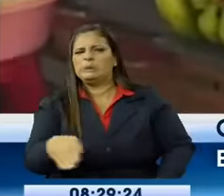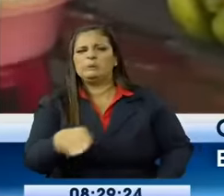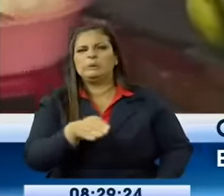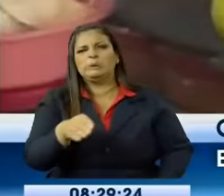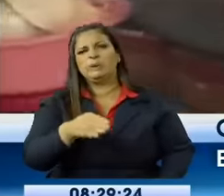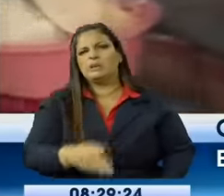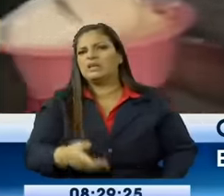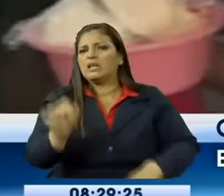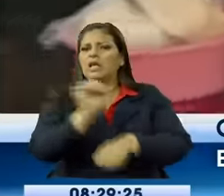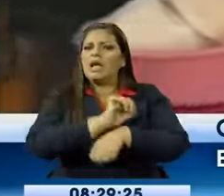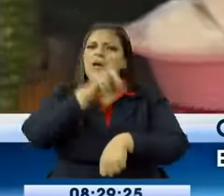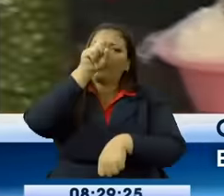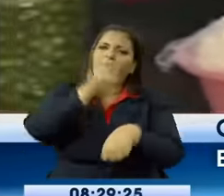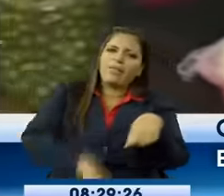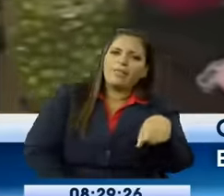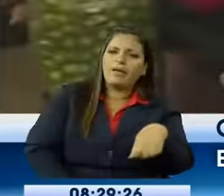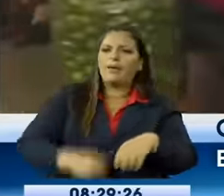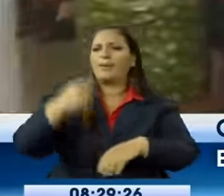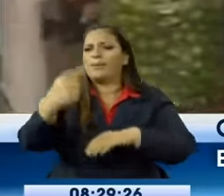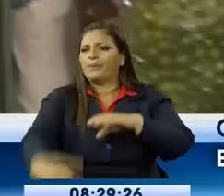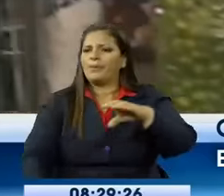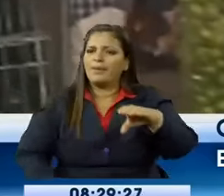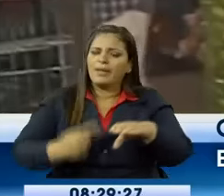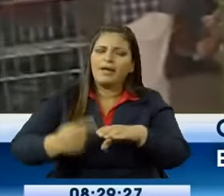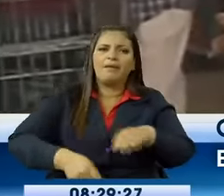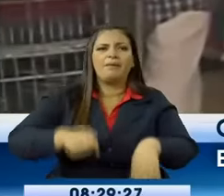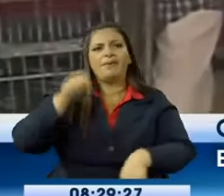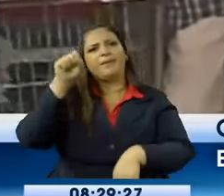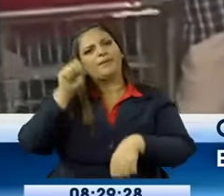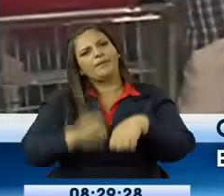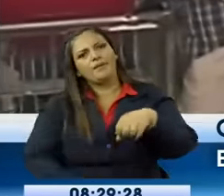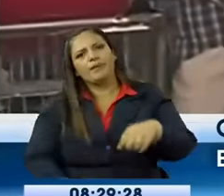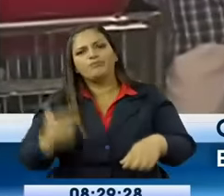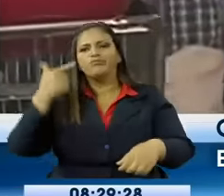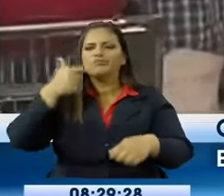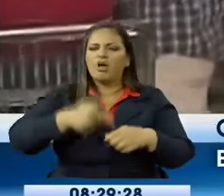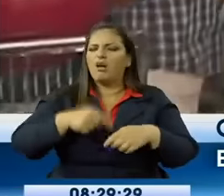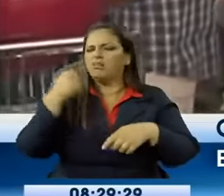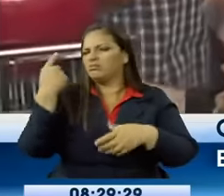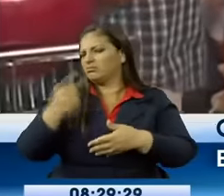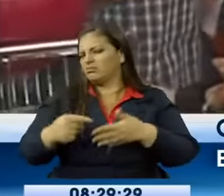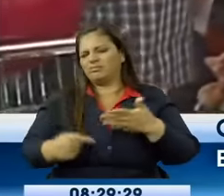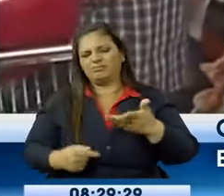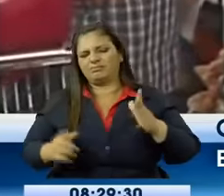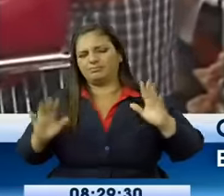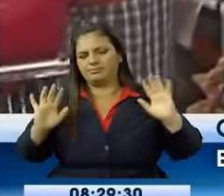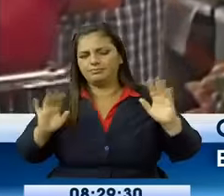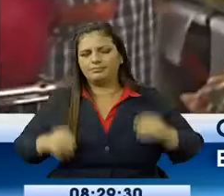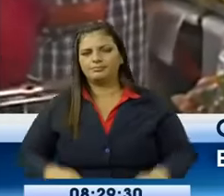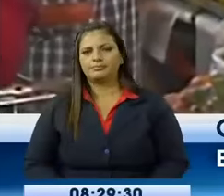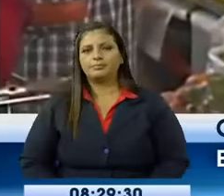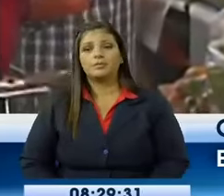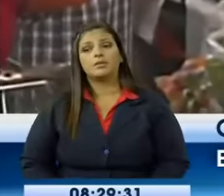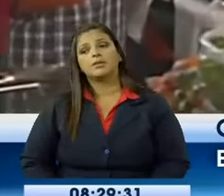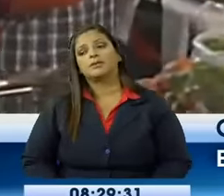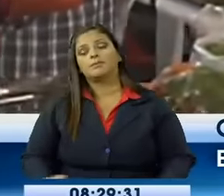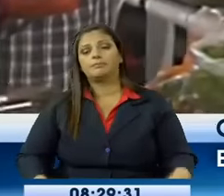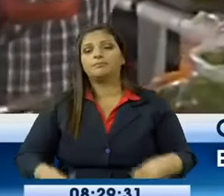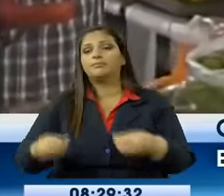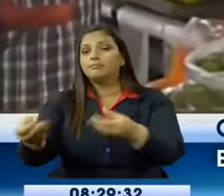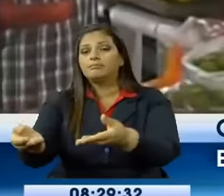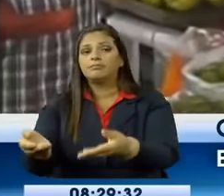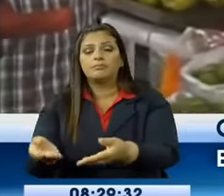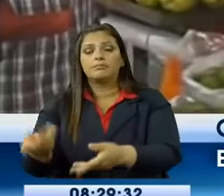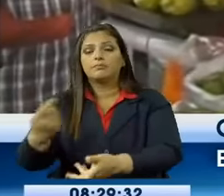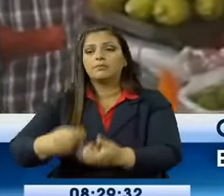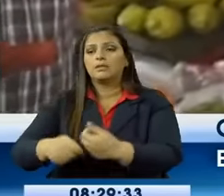gastos de mantenimiento por las llantas, incurren en paralización de gasolina, pero de ninguna forma eso puede ser justificativo para perjudicar a